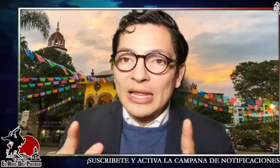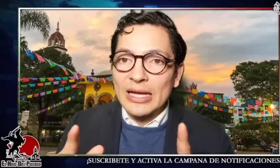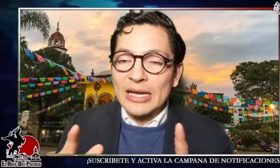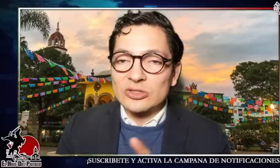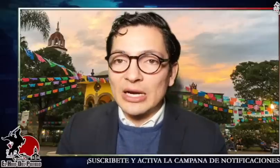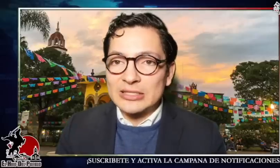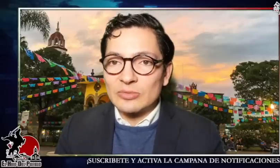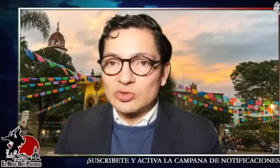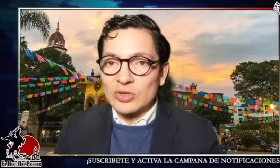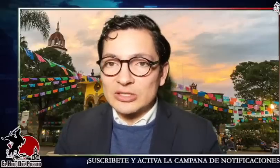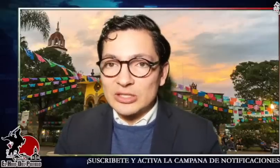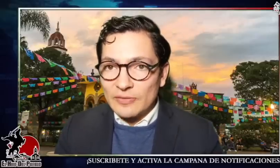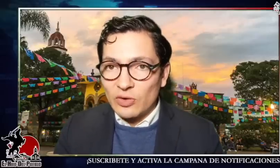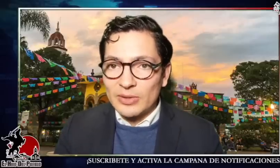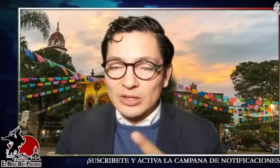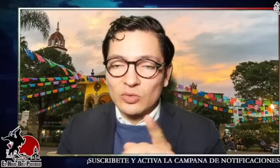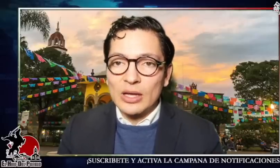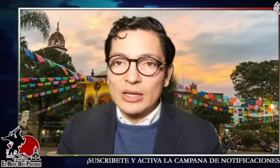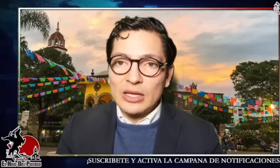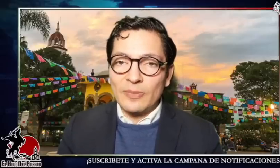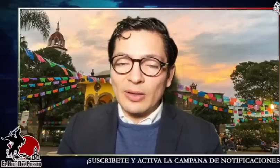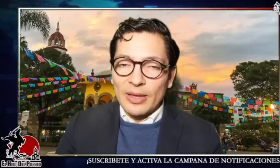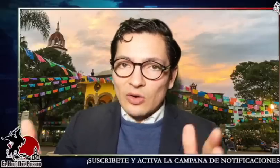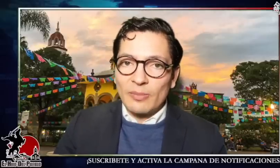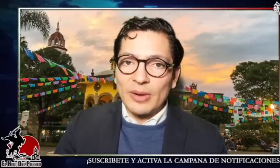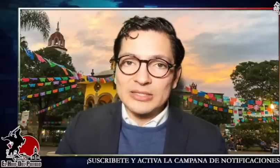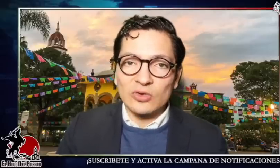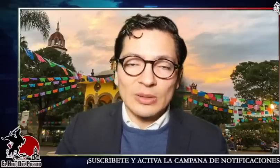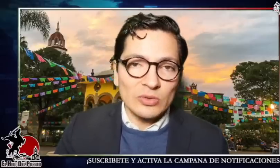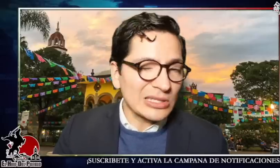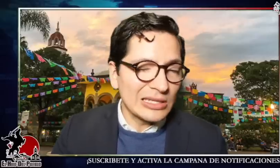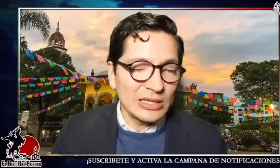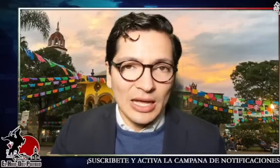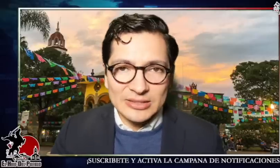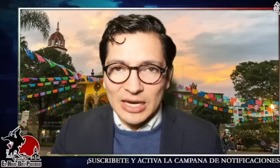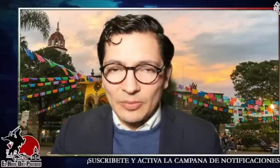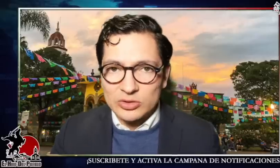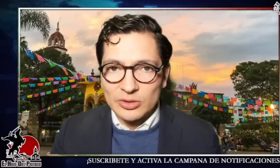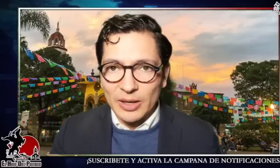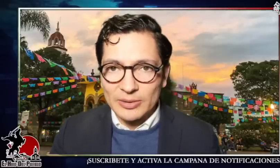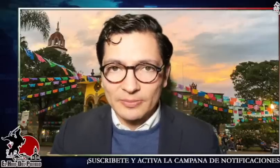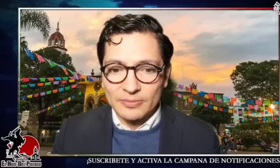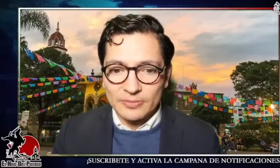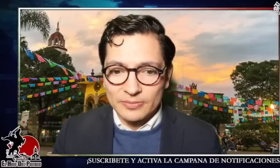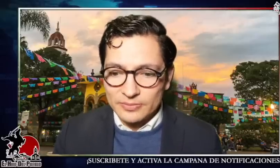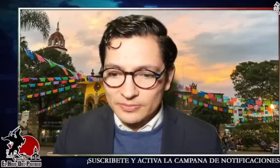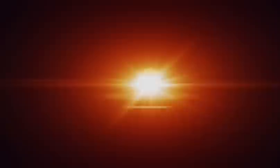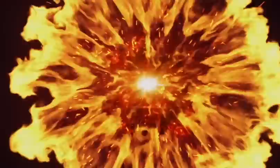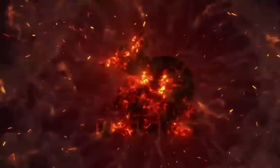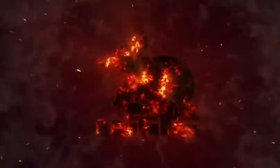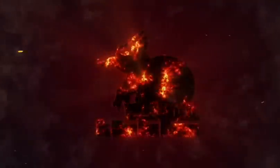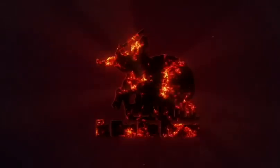video. Recuerda que la historia la hacemos todos, así que infórmate, actúa y pon a México en marcha. Nos vemos hasta la próxima.